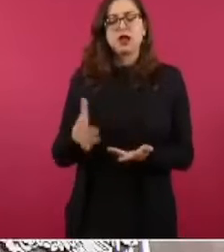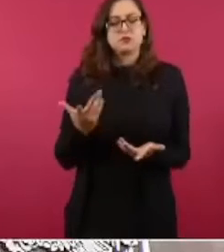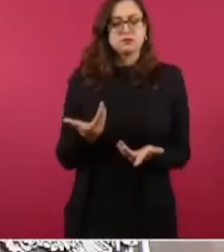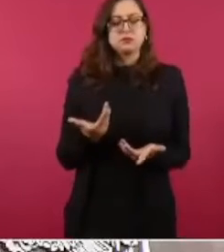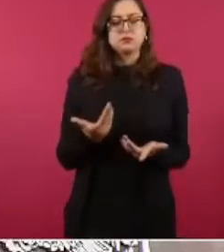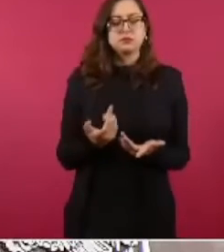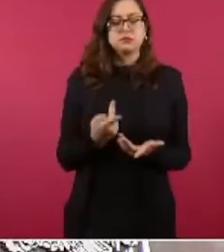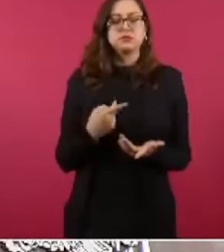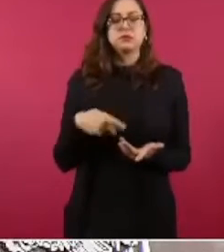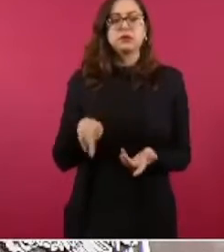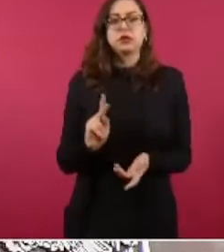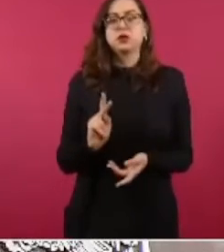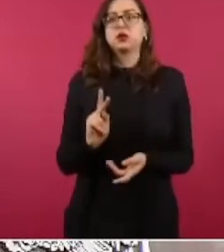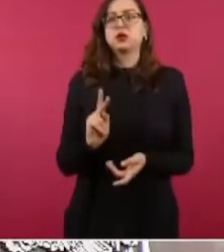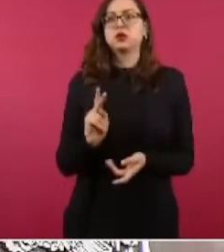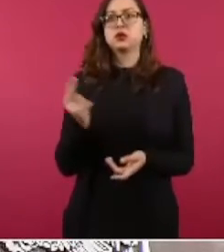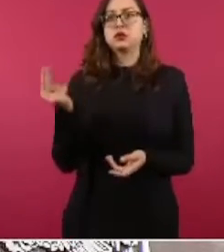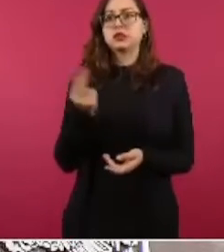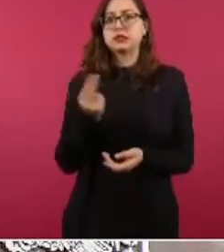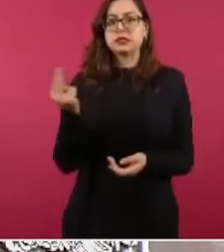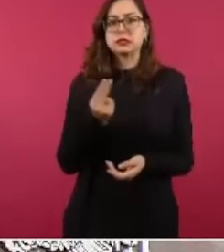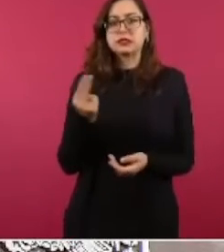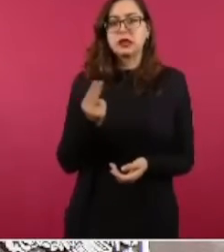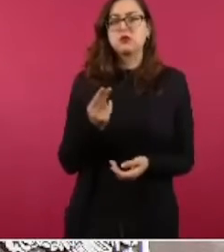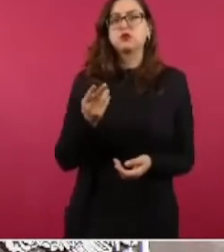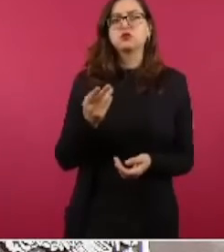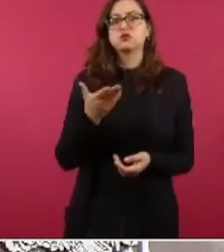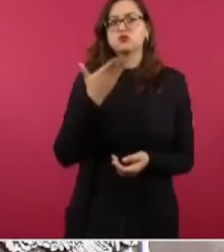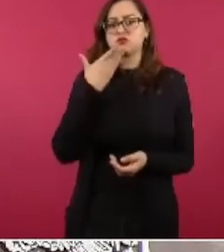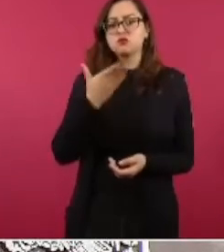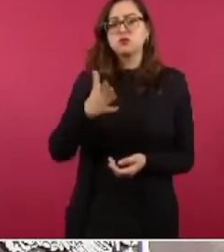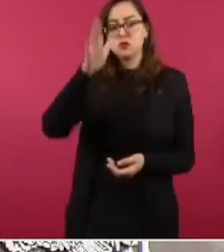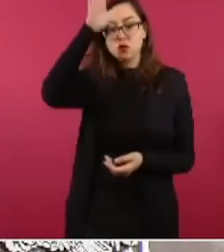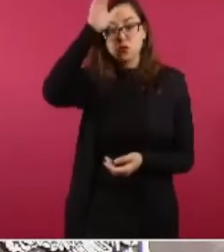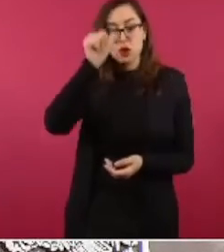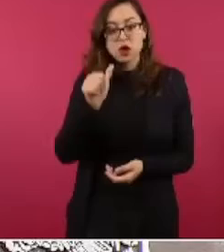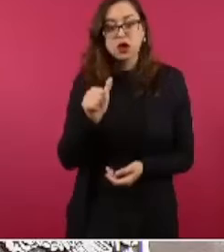que haya acuerdos.